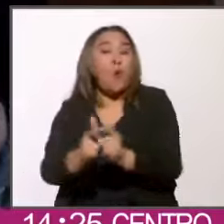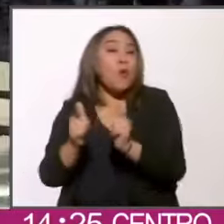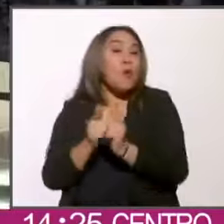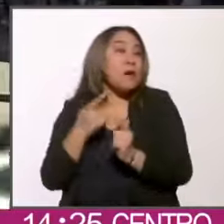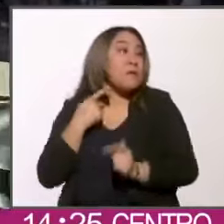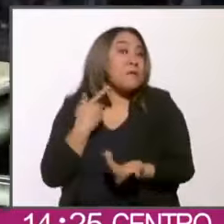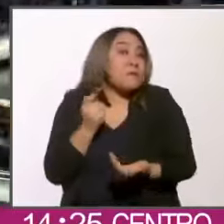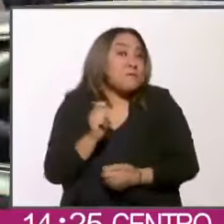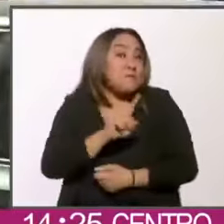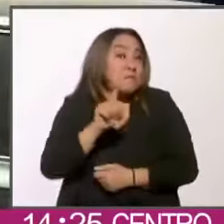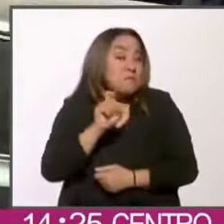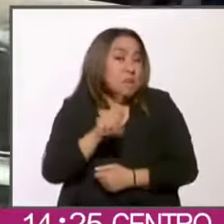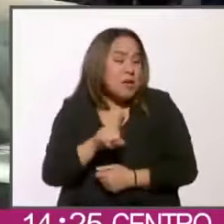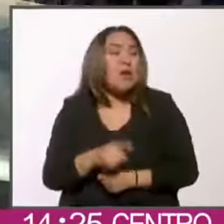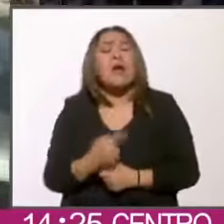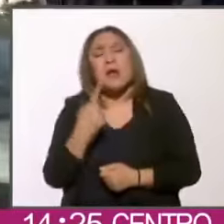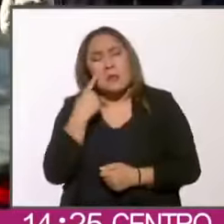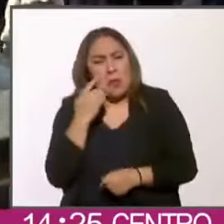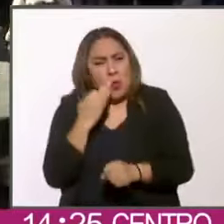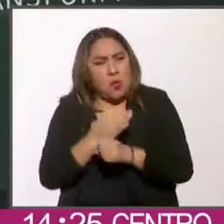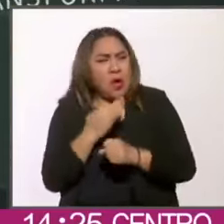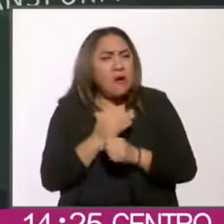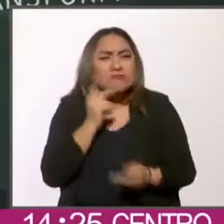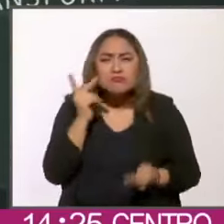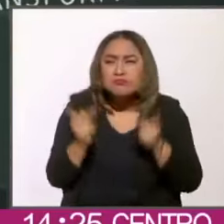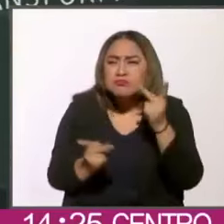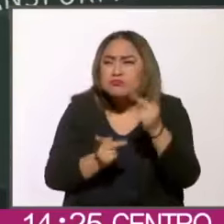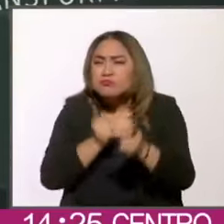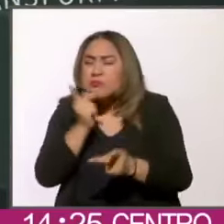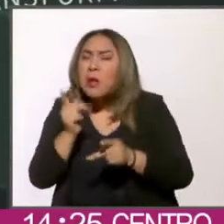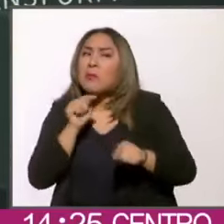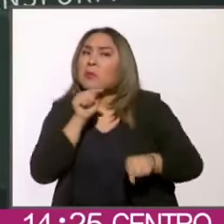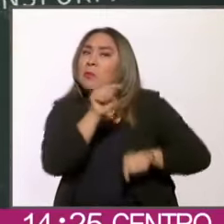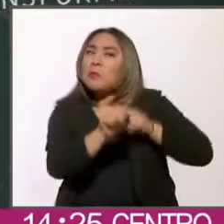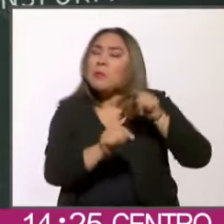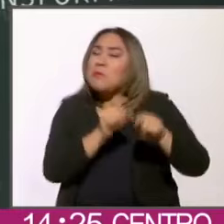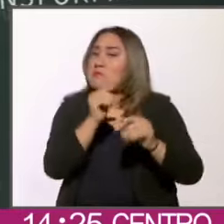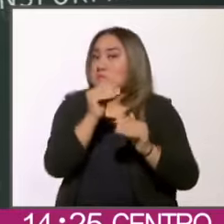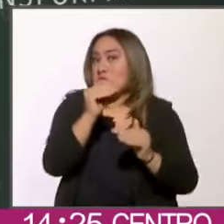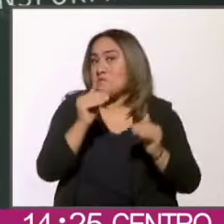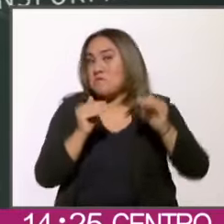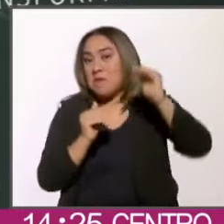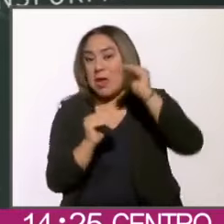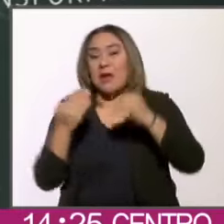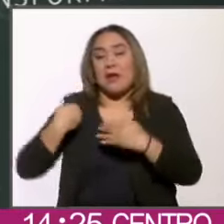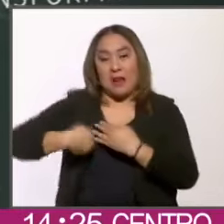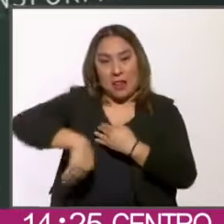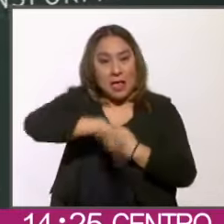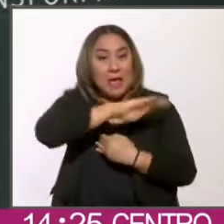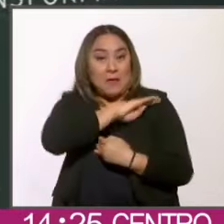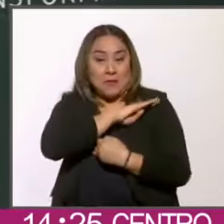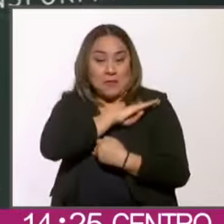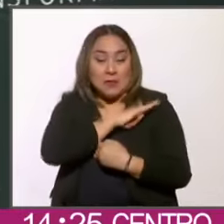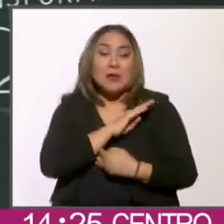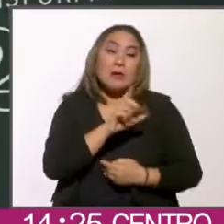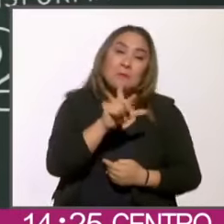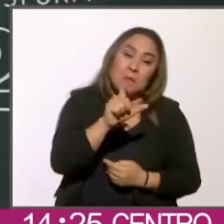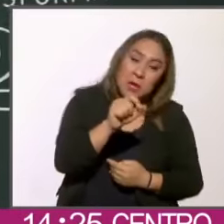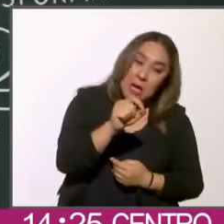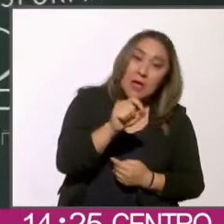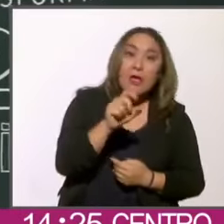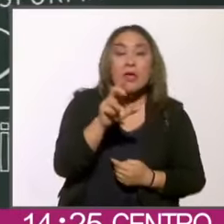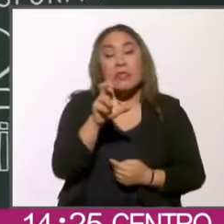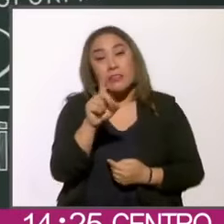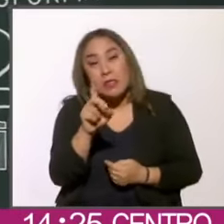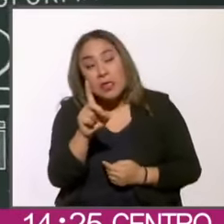signo? Las encuestas hasta hoy le dan una ventaja muy clara a Claudia Sheinbaum, con 20, 30 y